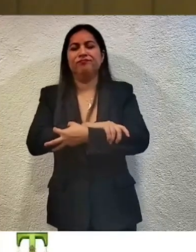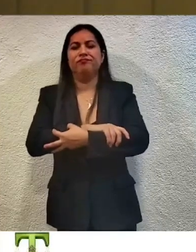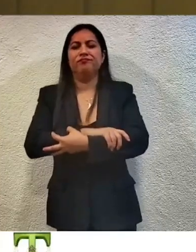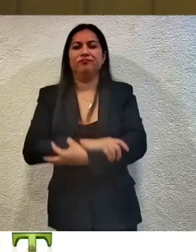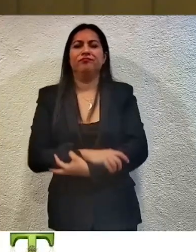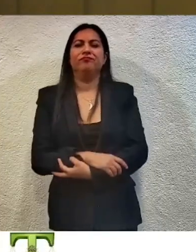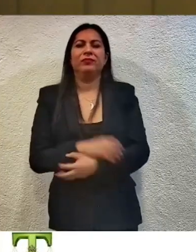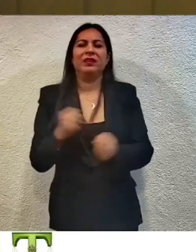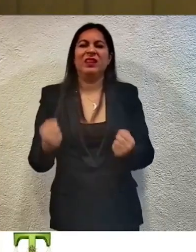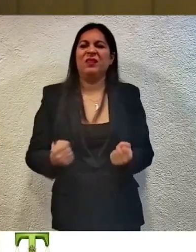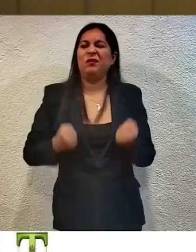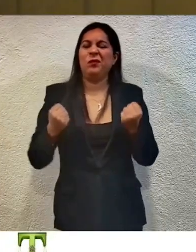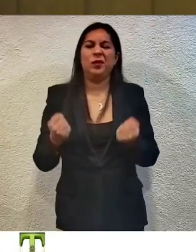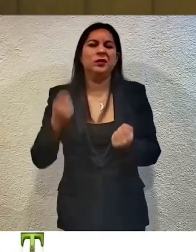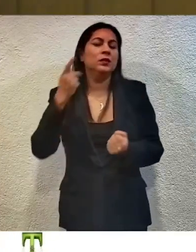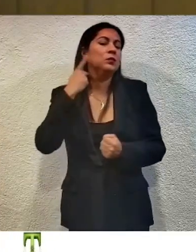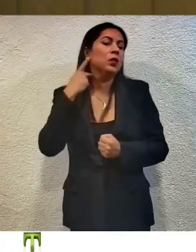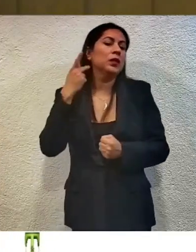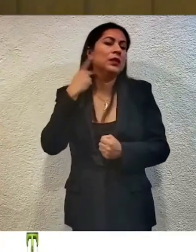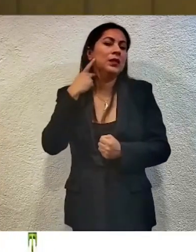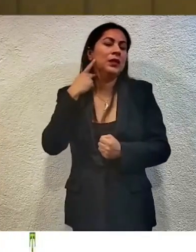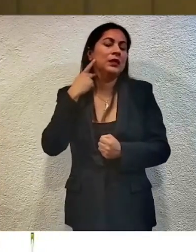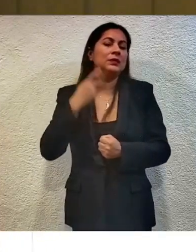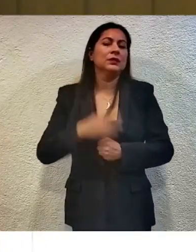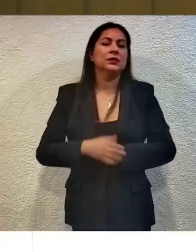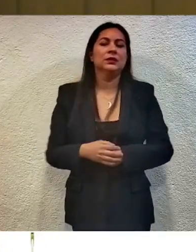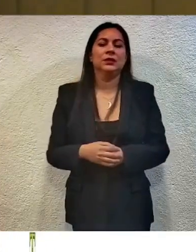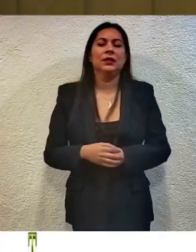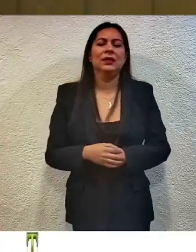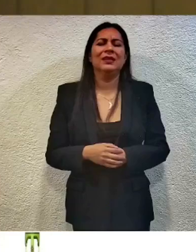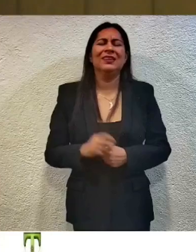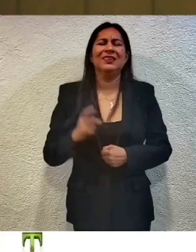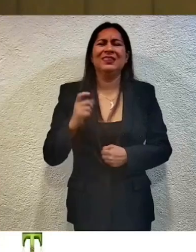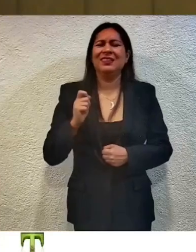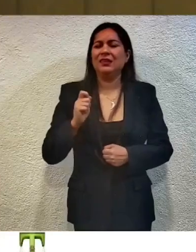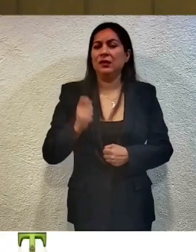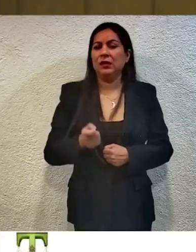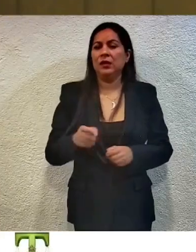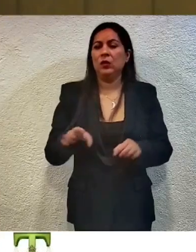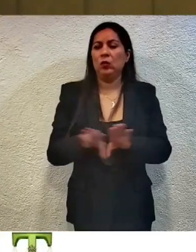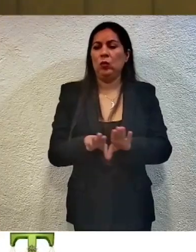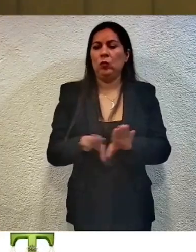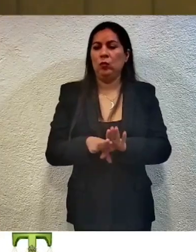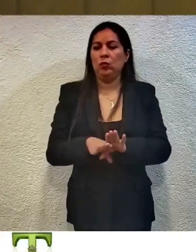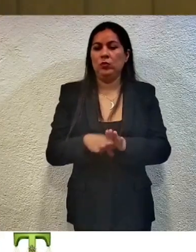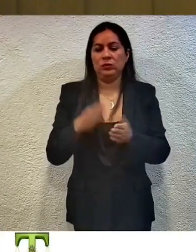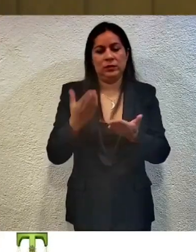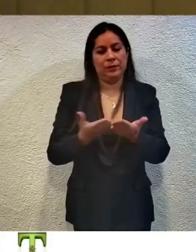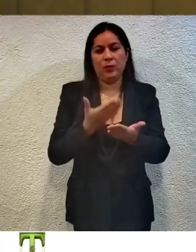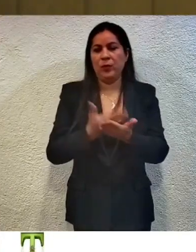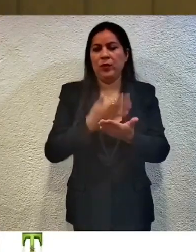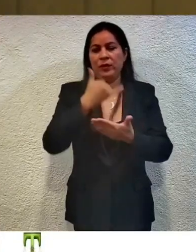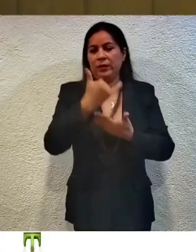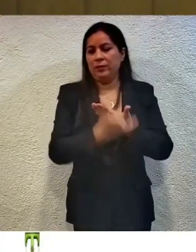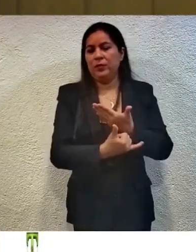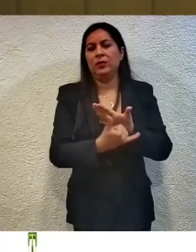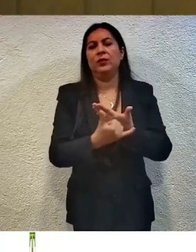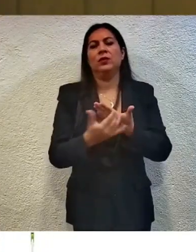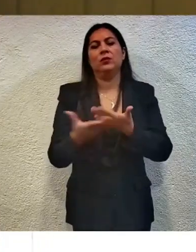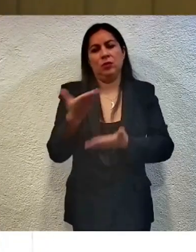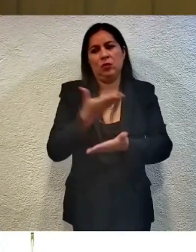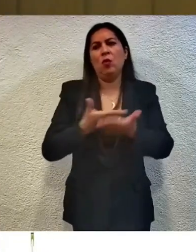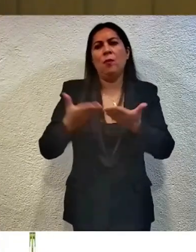de fuerzas políticas que, como se propone en el proyecto y comparto